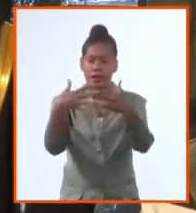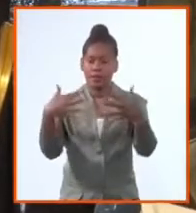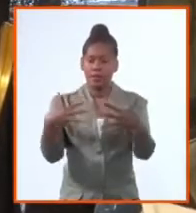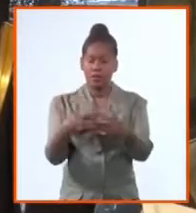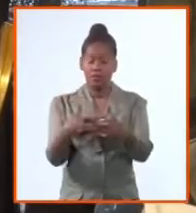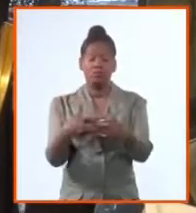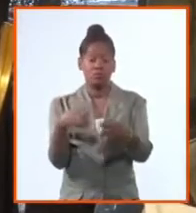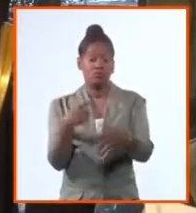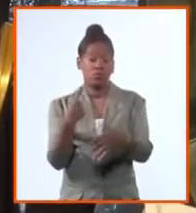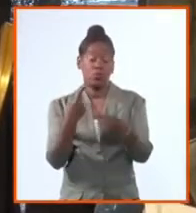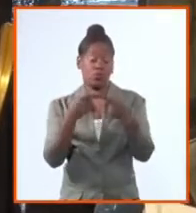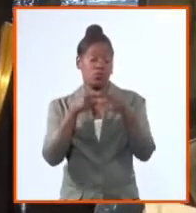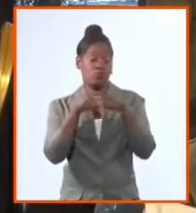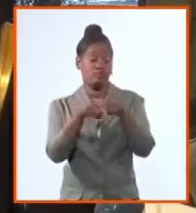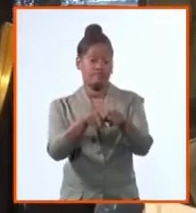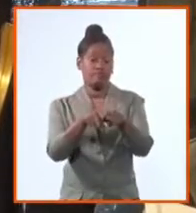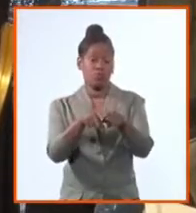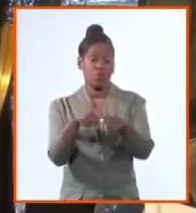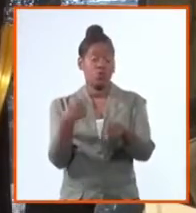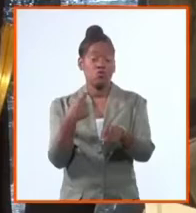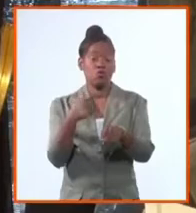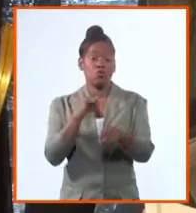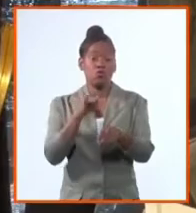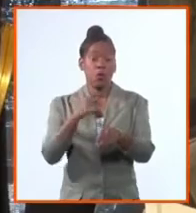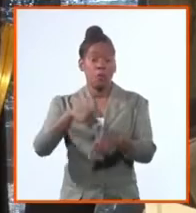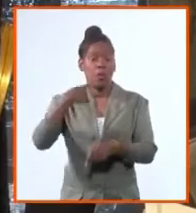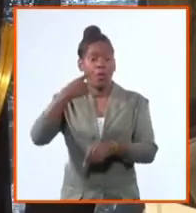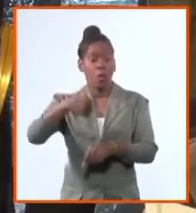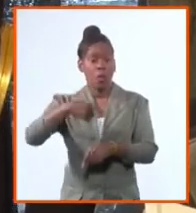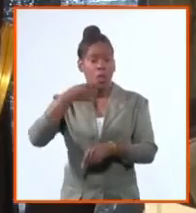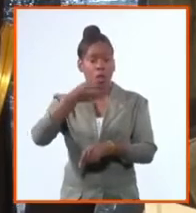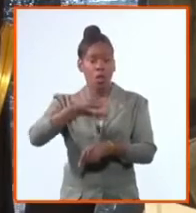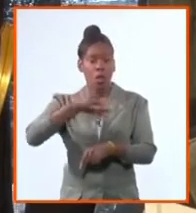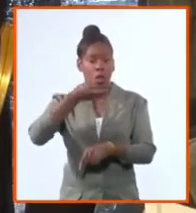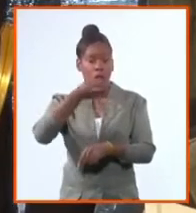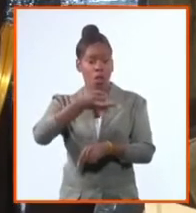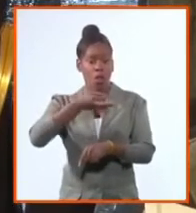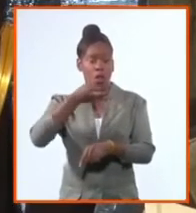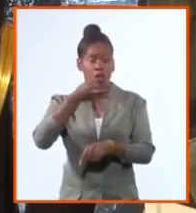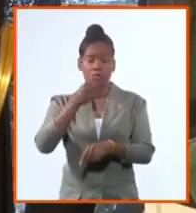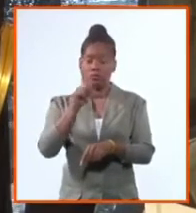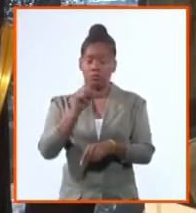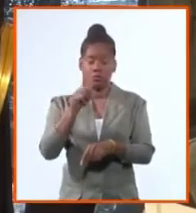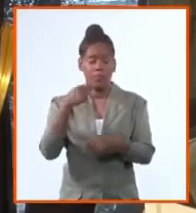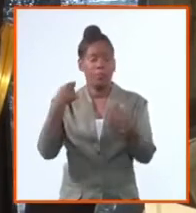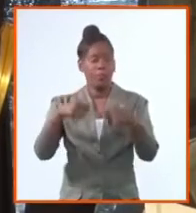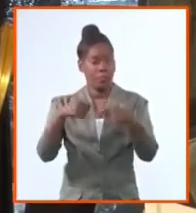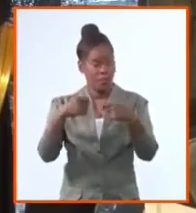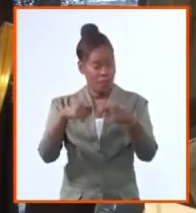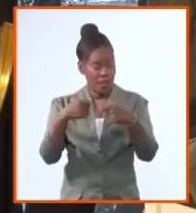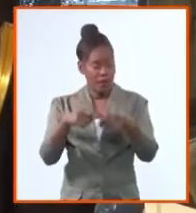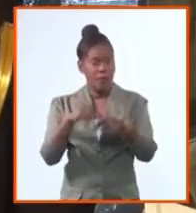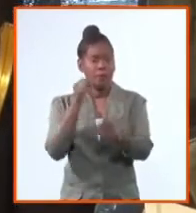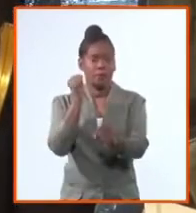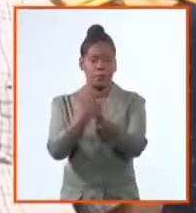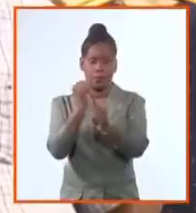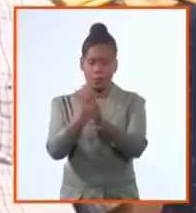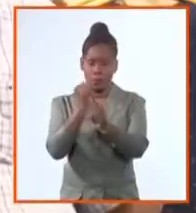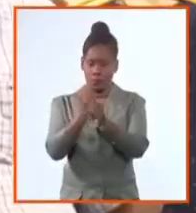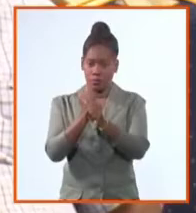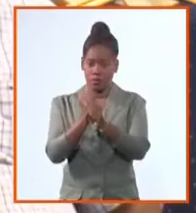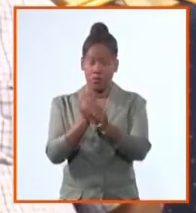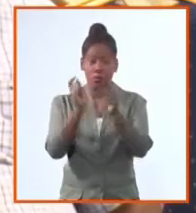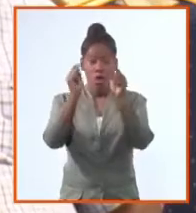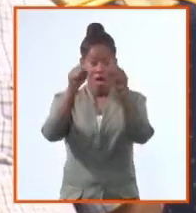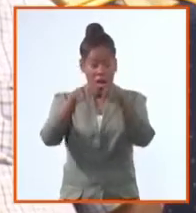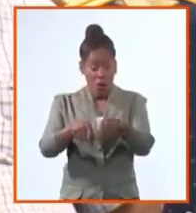que la hemos soñado, Tete, que es del campo de la virología, pero para las bacterianas también, pero es una